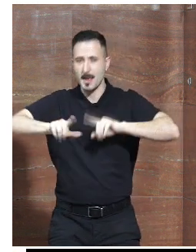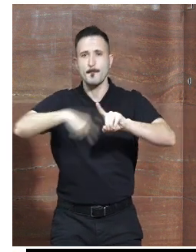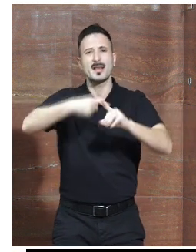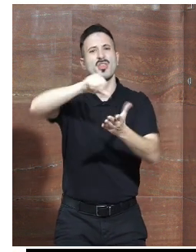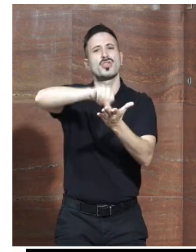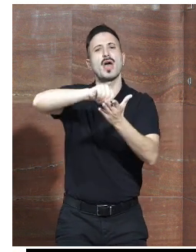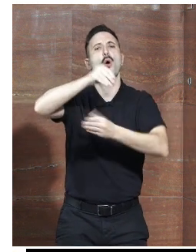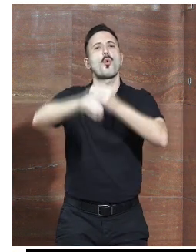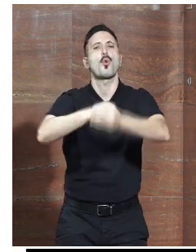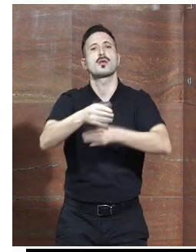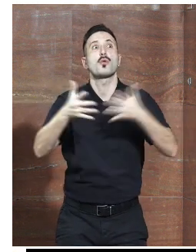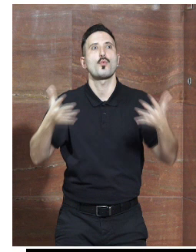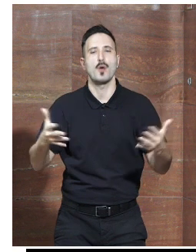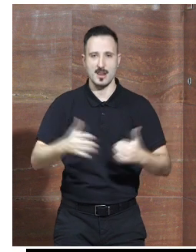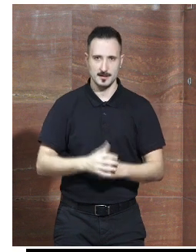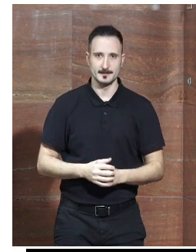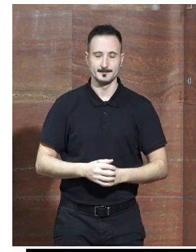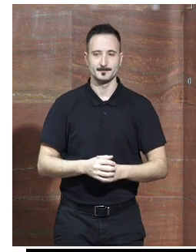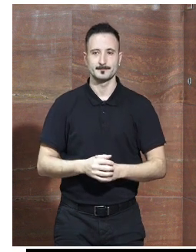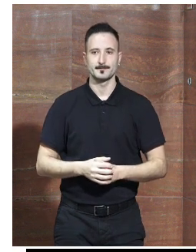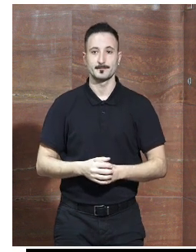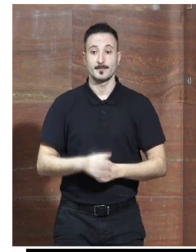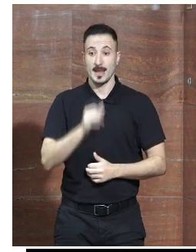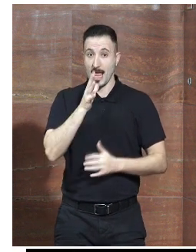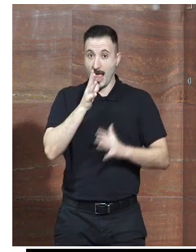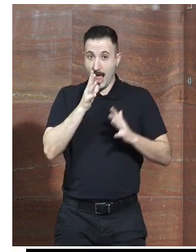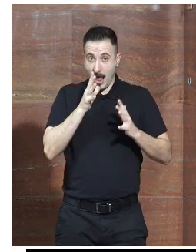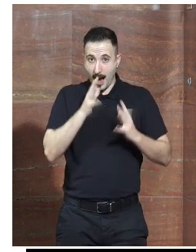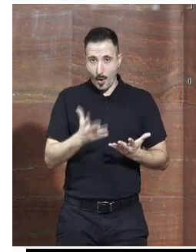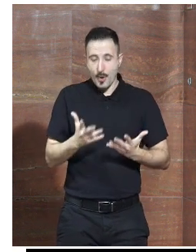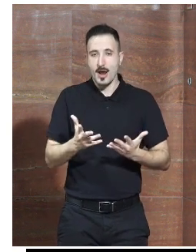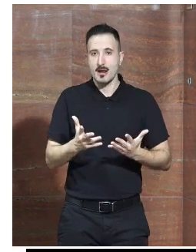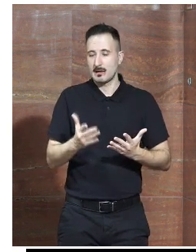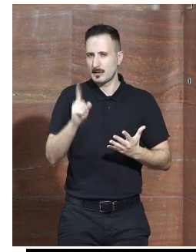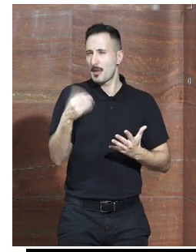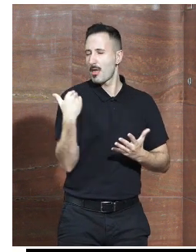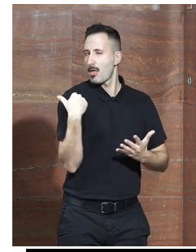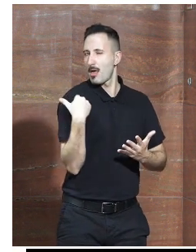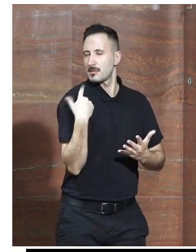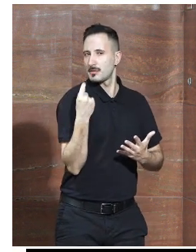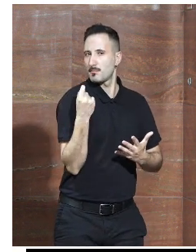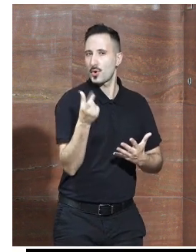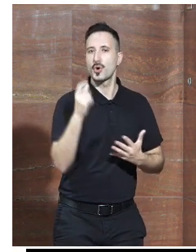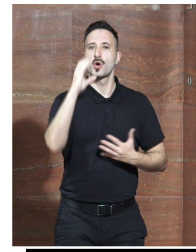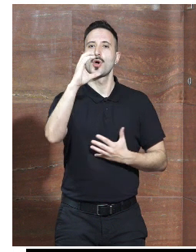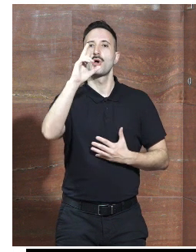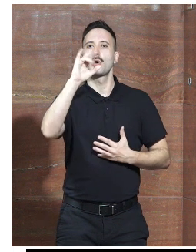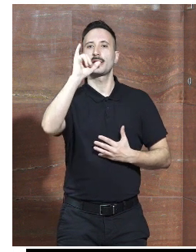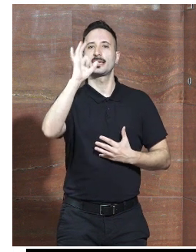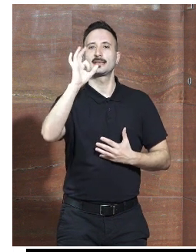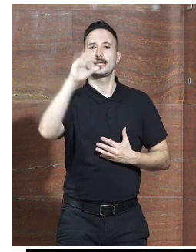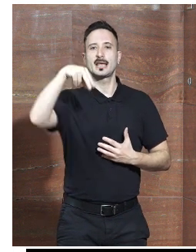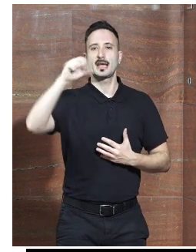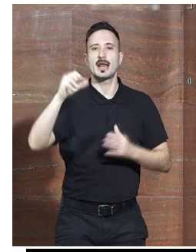ciudad. En este momento, y hace poco se ha incorporado con nosotros Cristina dentro del grupo del